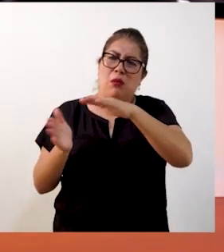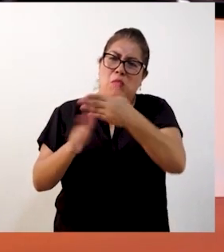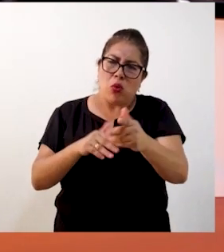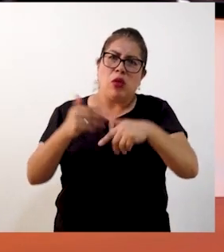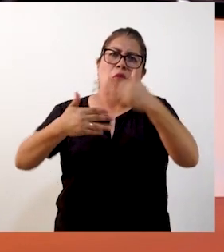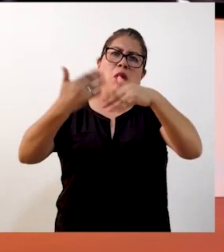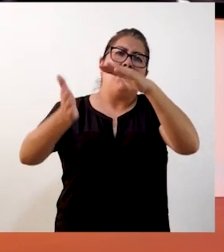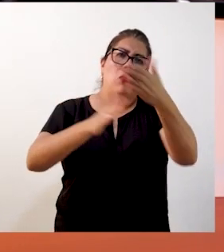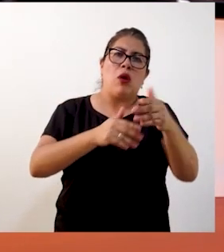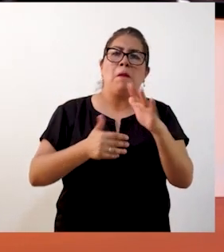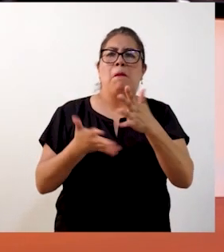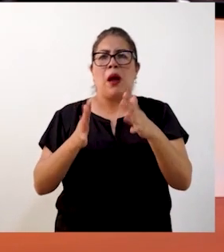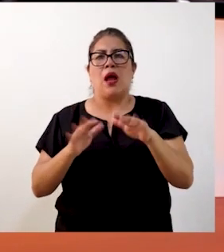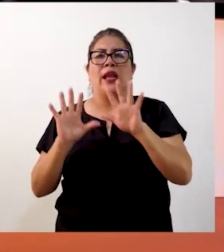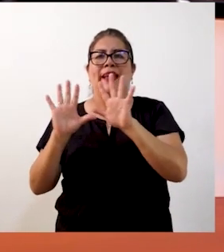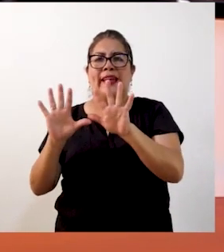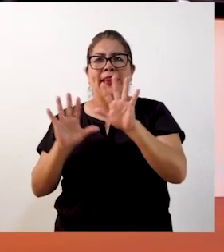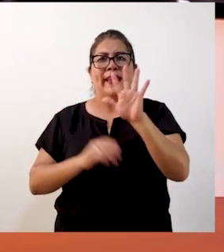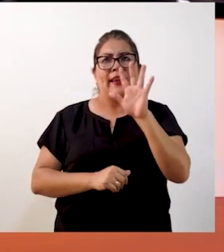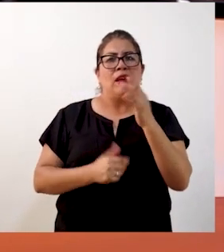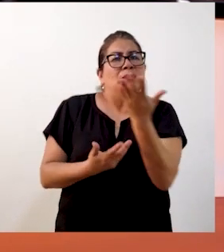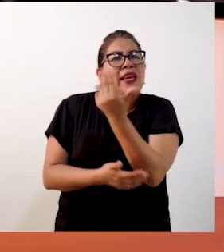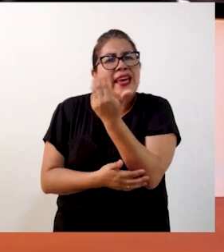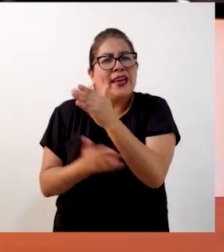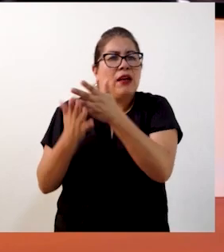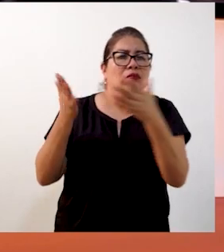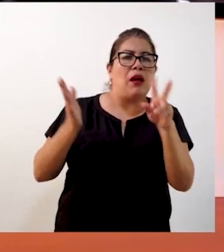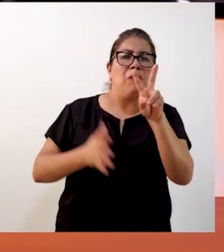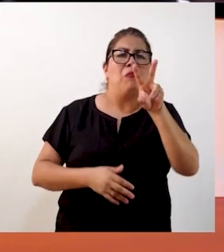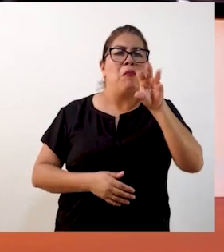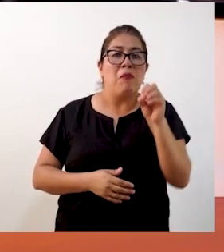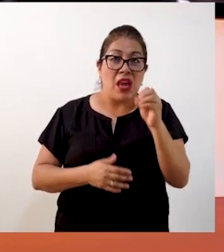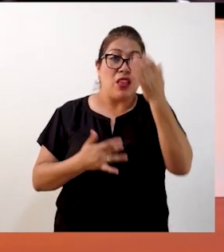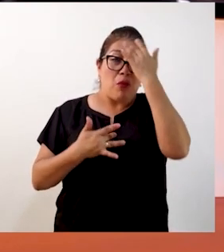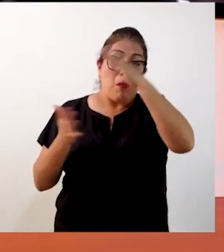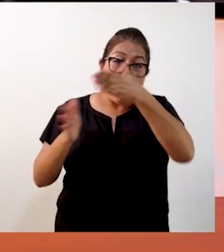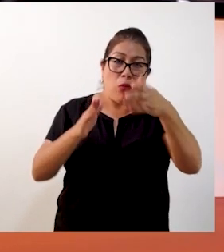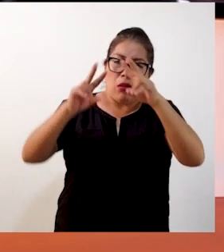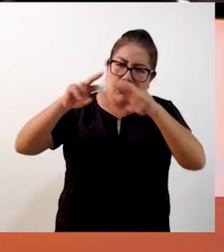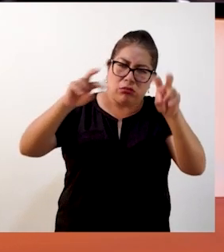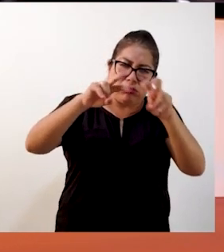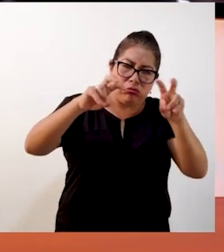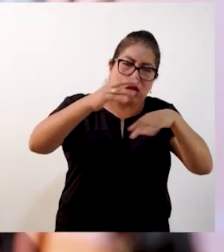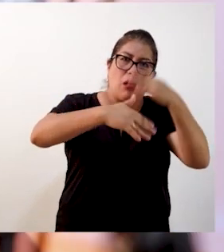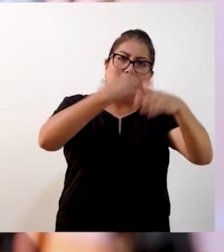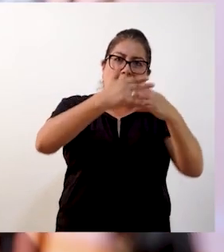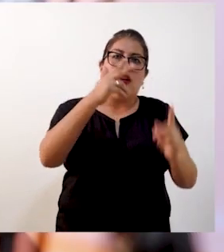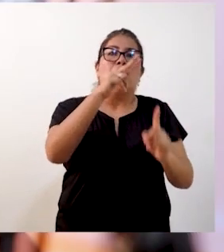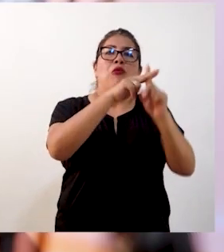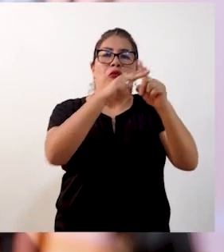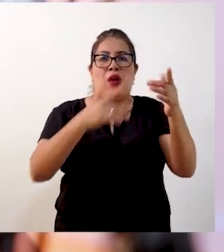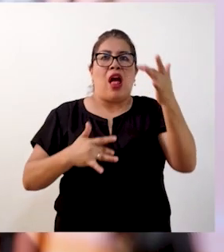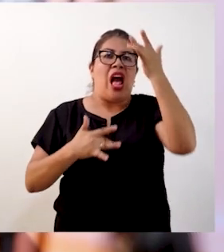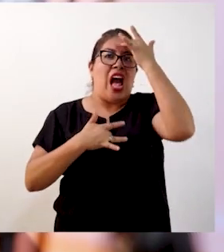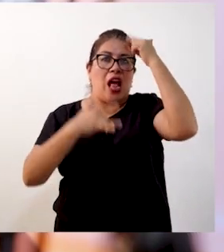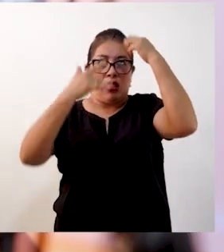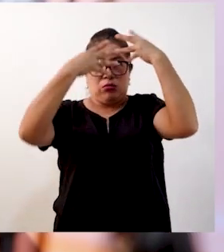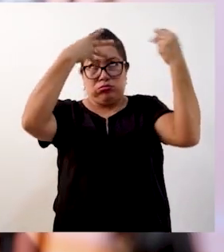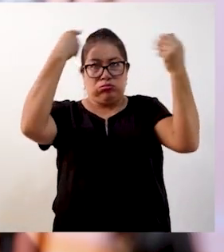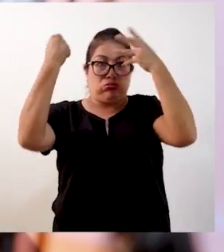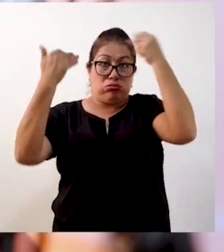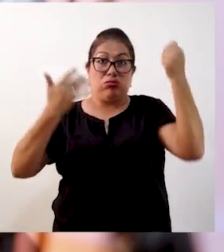unos 15, 20 pacientes, los presentó en un congreso mundial y ahí nació la enfermedad de Alzheimer. Caramba, entonces sí